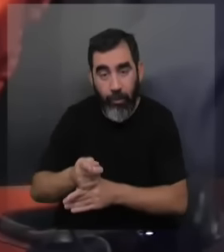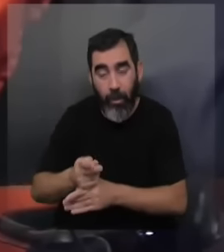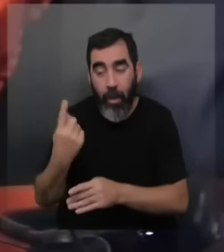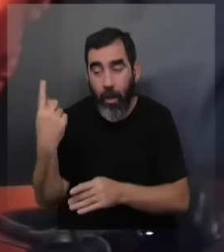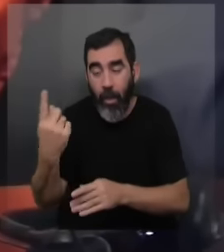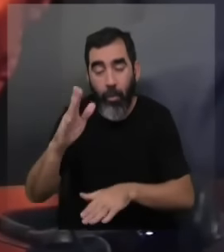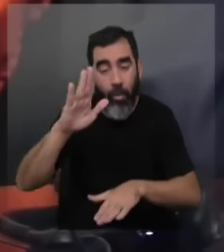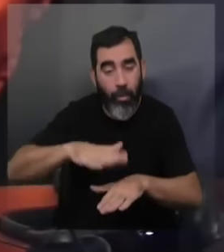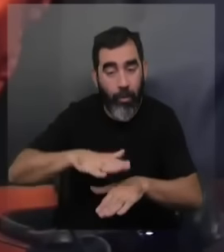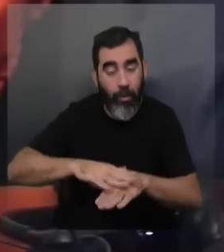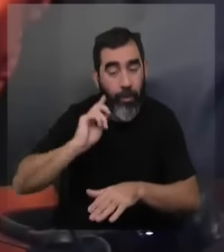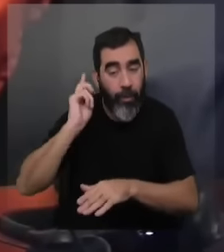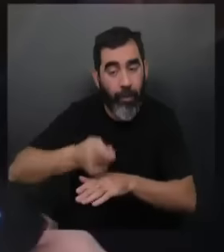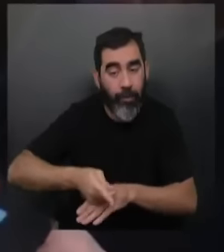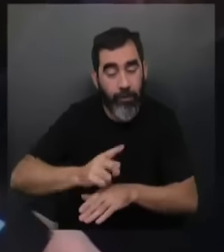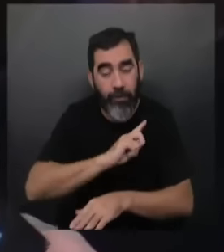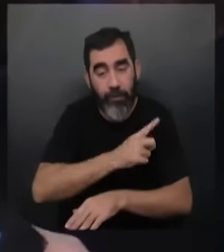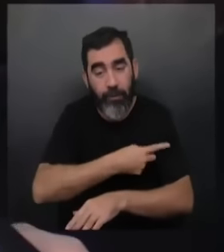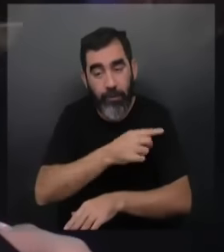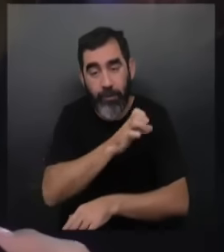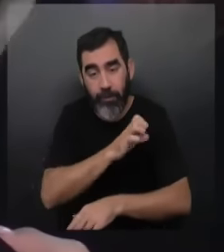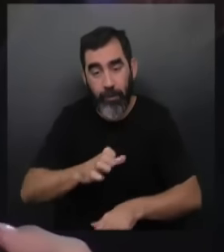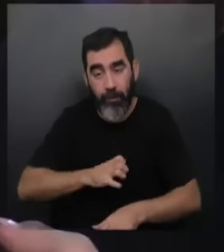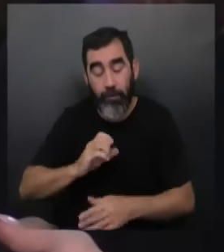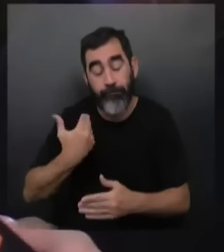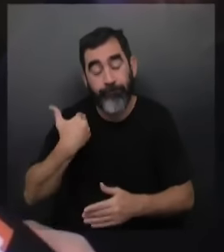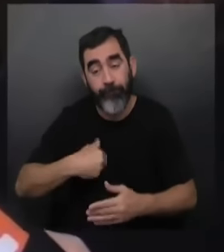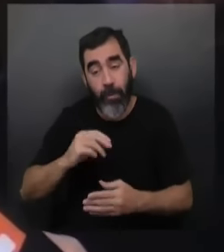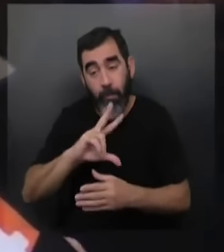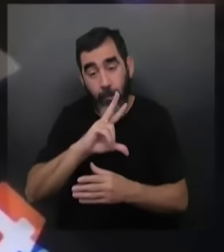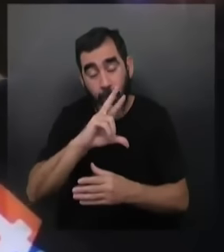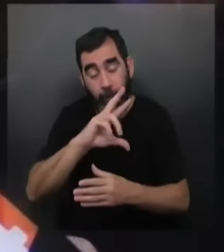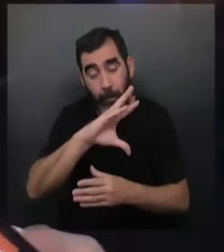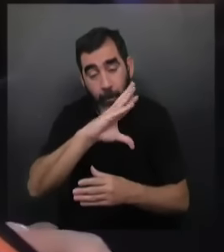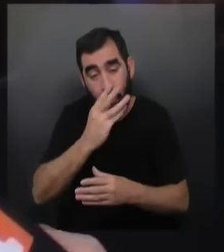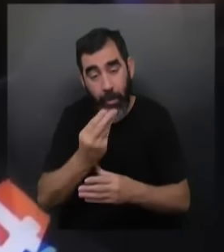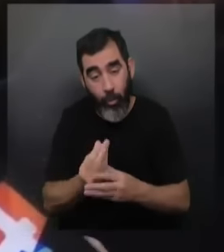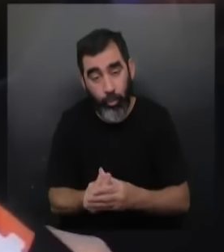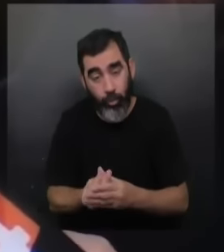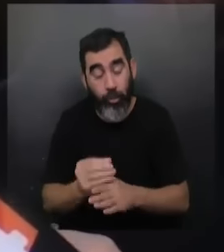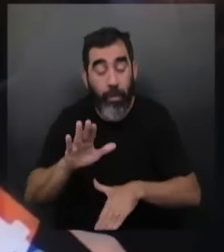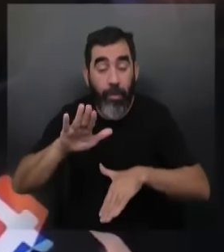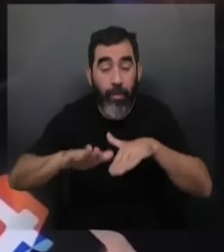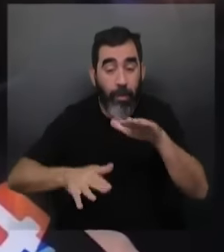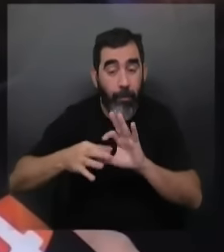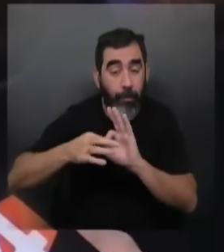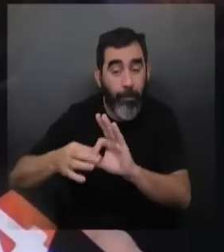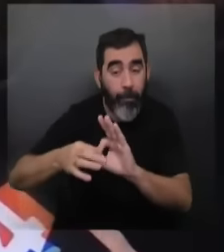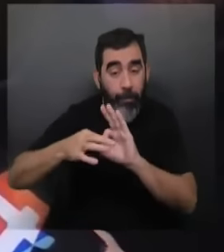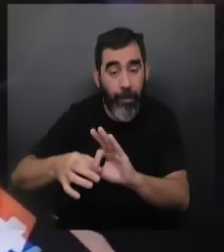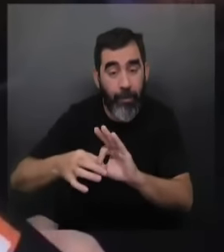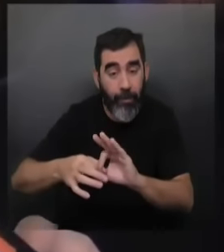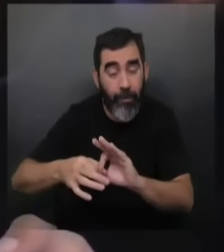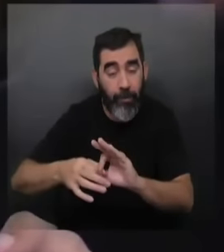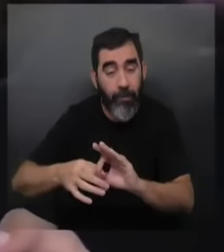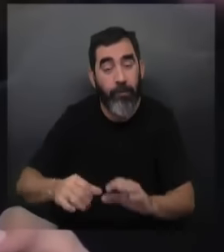corresponde los poderes ejecutivos desgraciadamente el mercosur depende de la